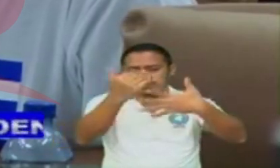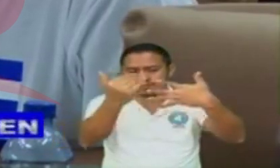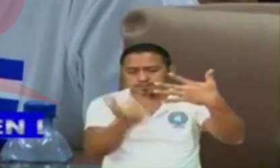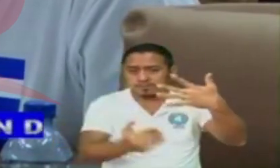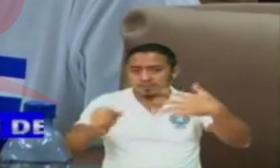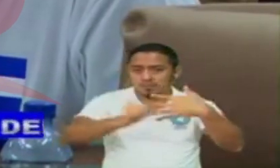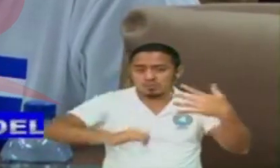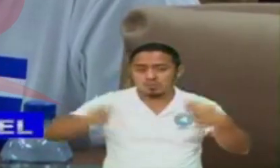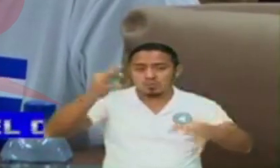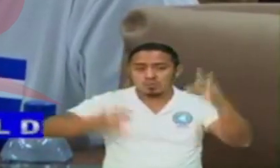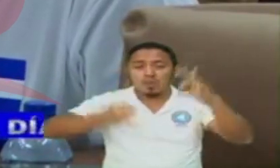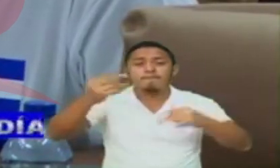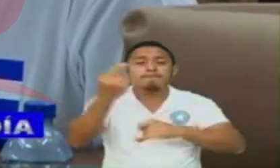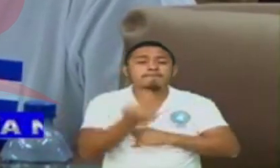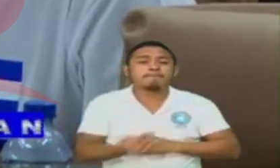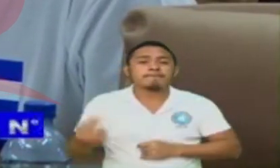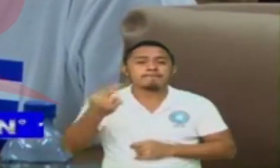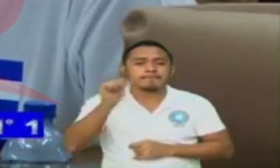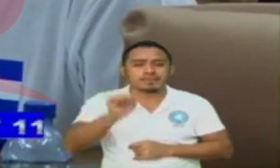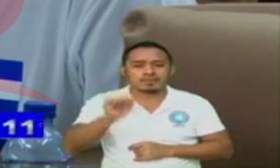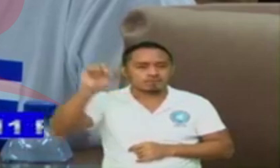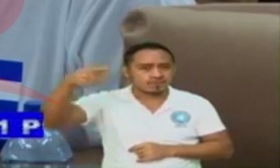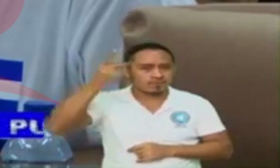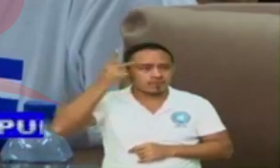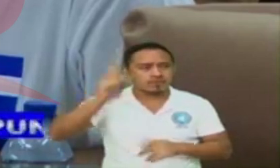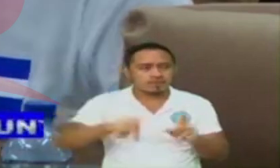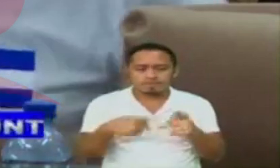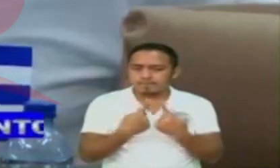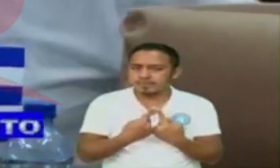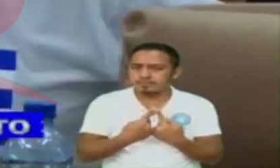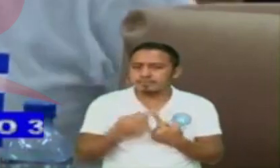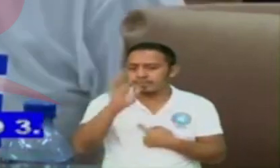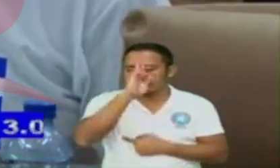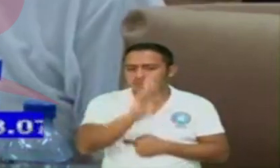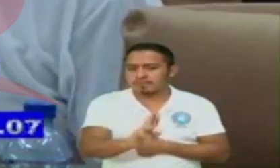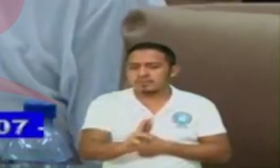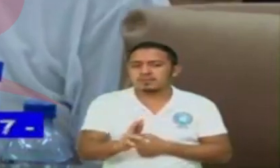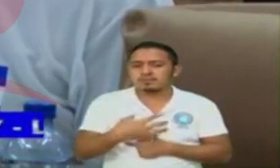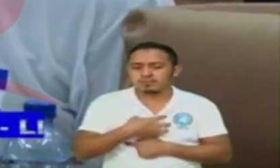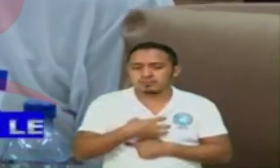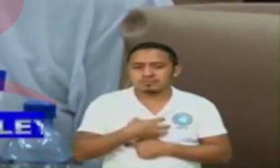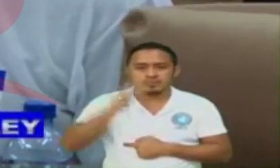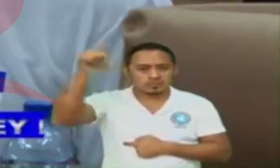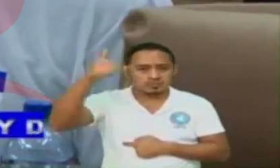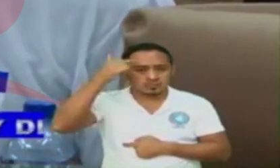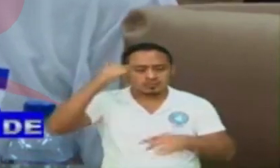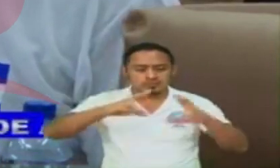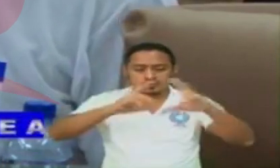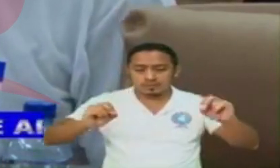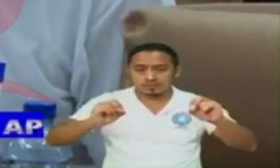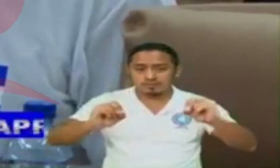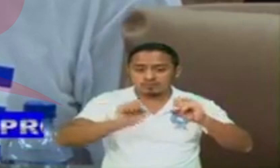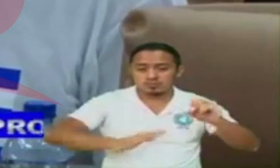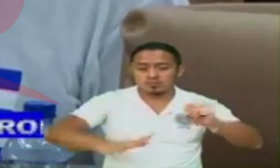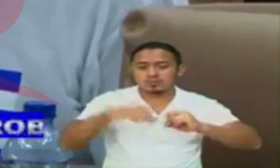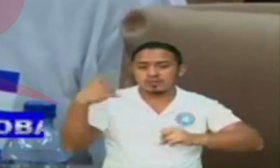sociojurídicas mediante la implementación de políticas públicas que respeten el Estado democrático, social, de